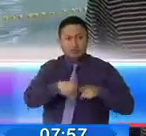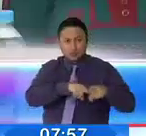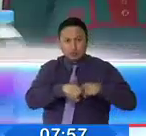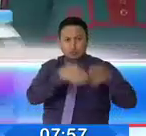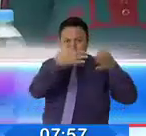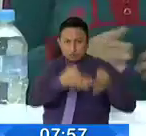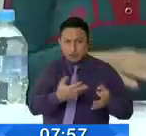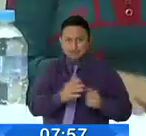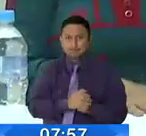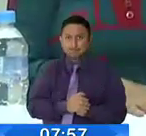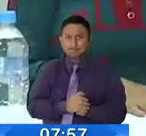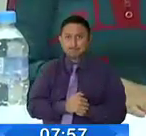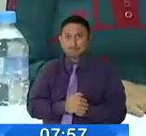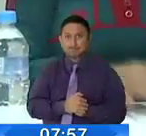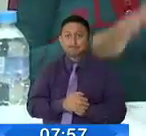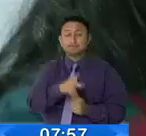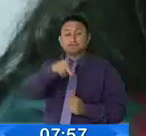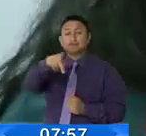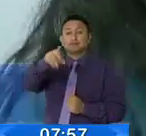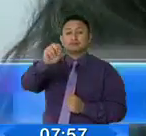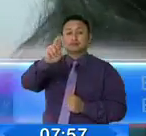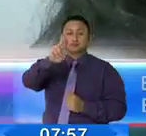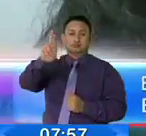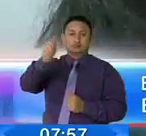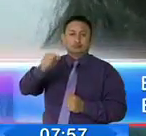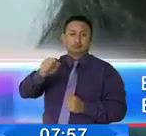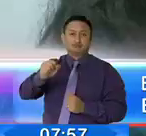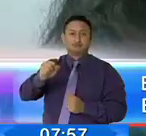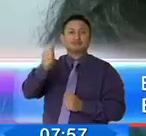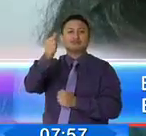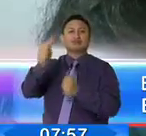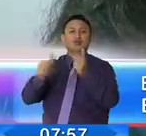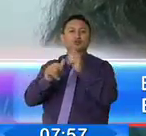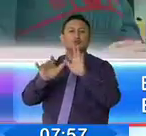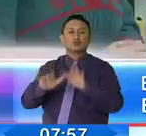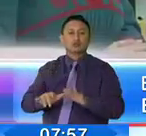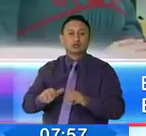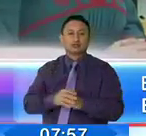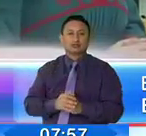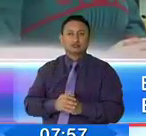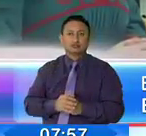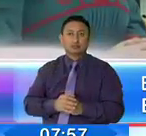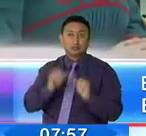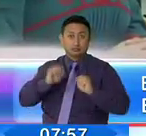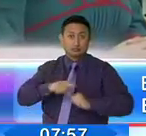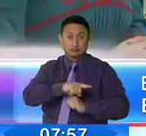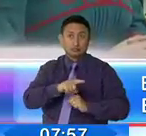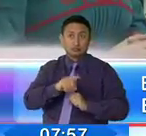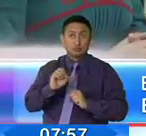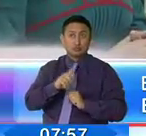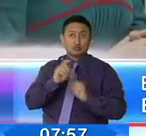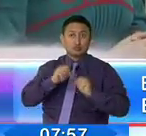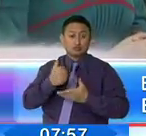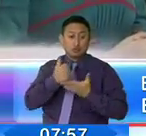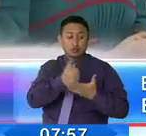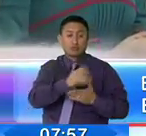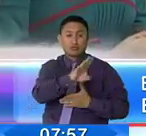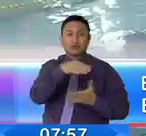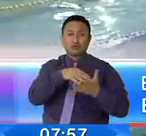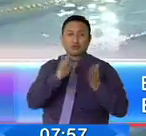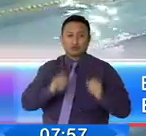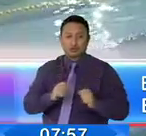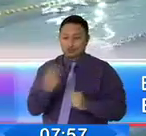oficiales. A decir de María Fernanda Porra, subsecretaria para la innovación educativa, sí hay una alternativa que les permite a dichos